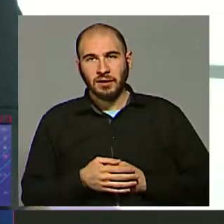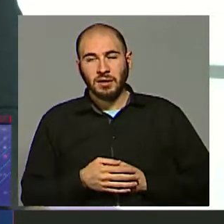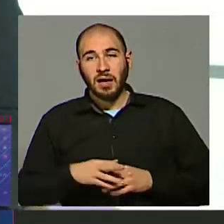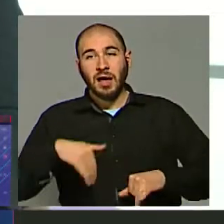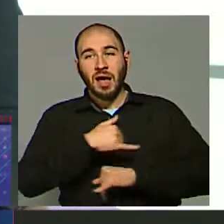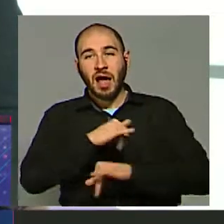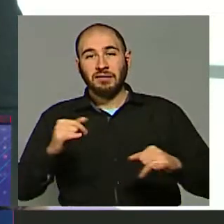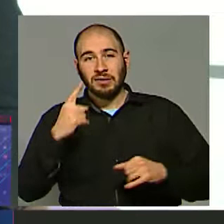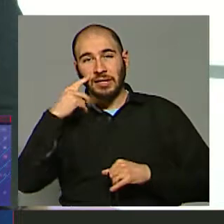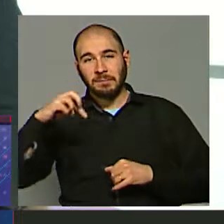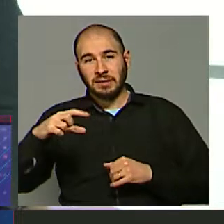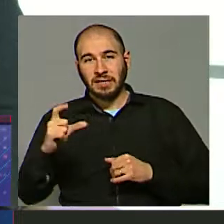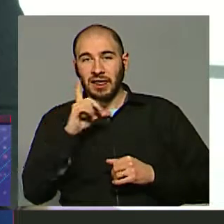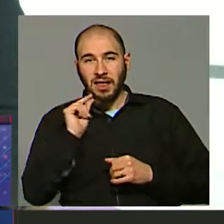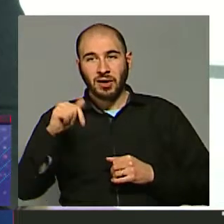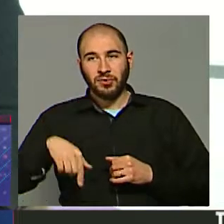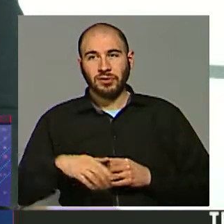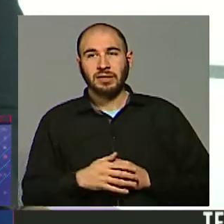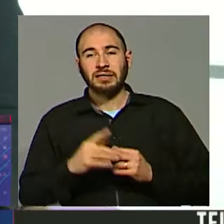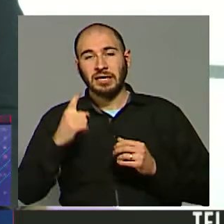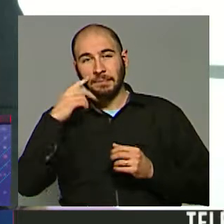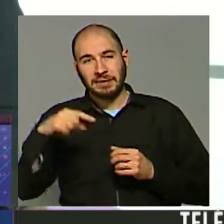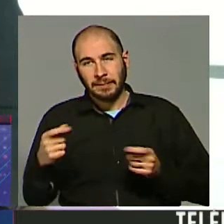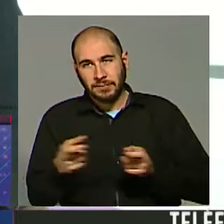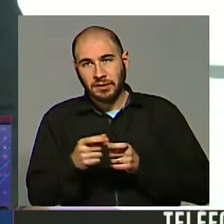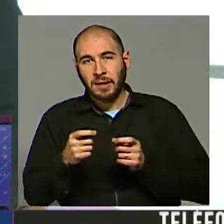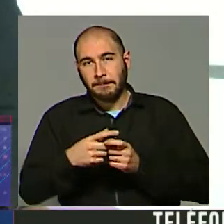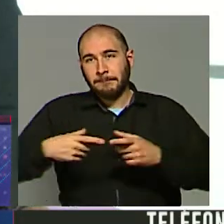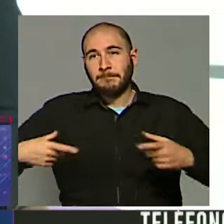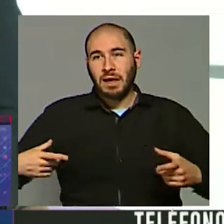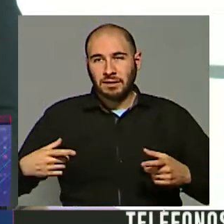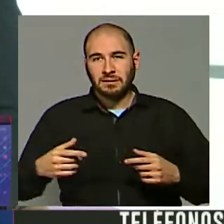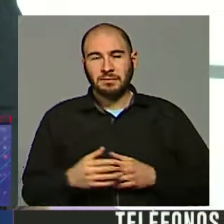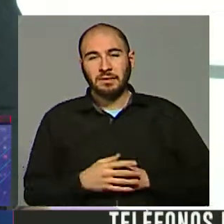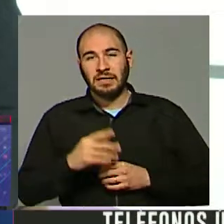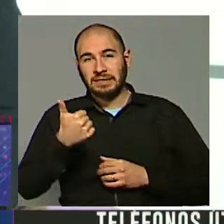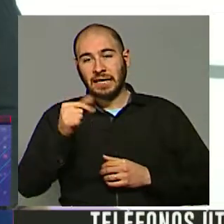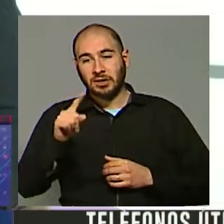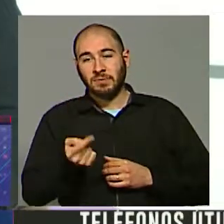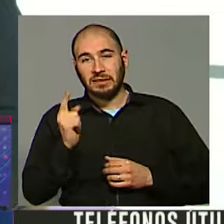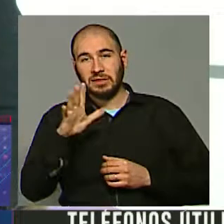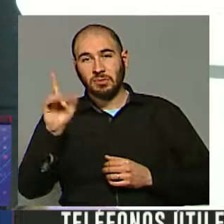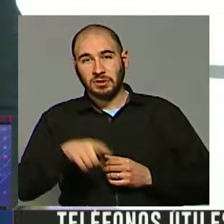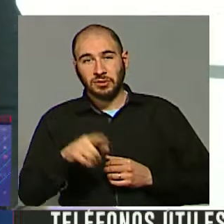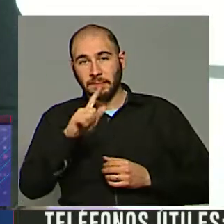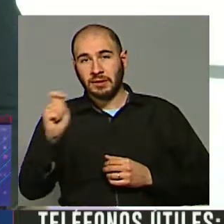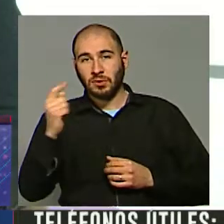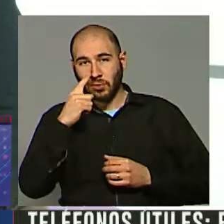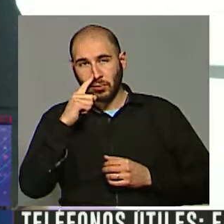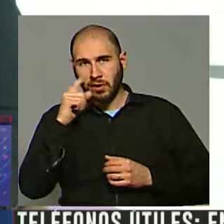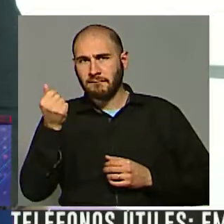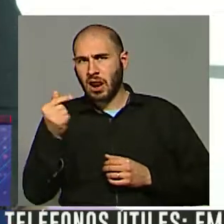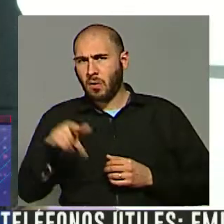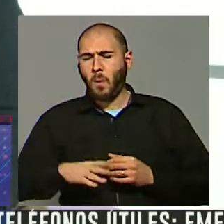anuncio del IPC en la jornada de hoy, IPC minorista, IPC mayorista, que cerró en el 6,5% para el mes de junio, un valor